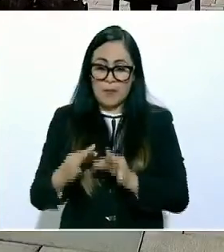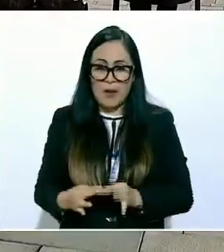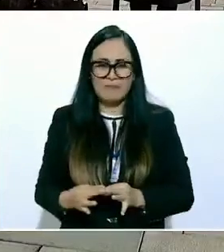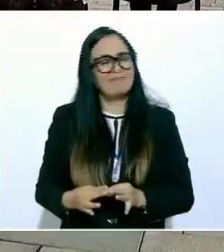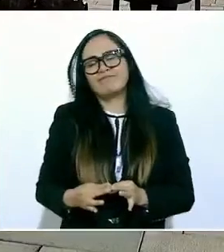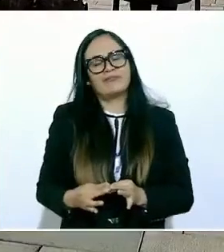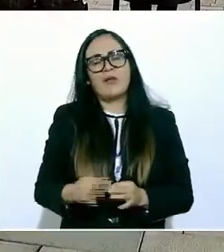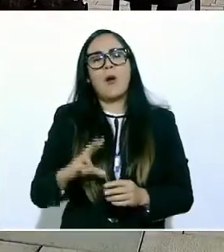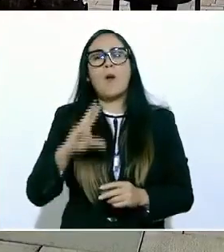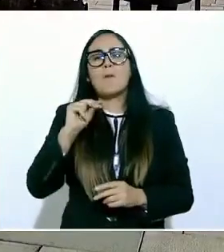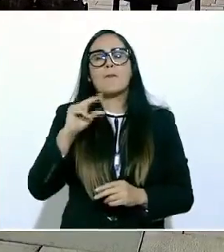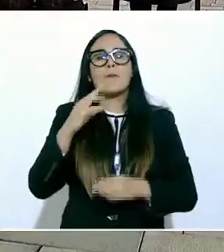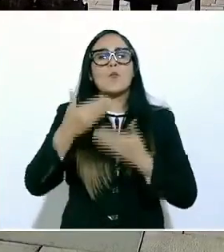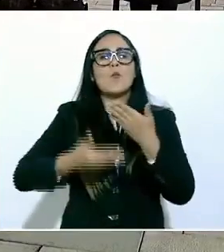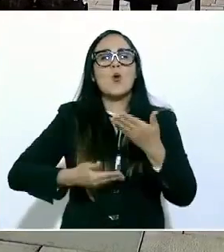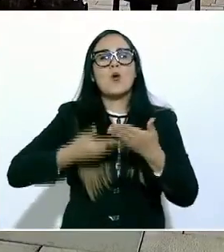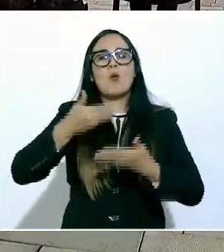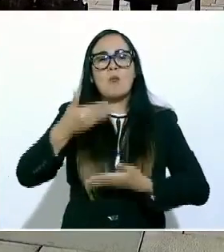inició.